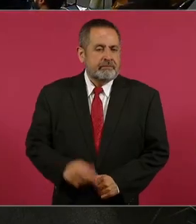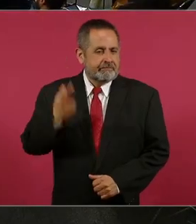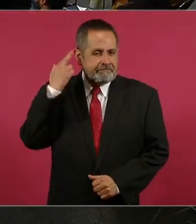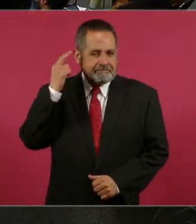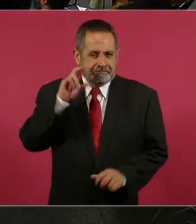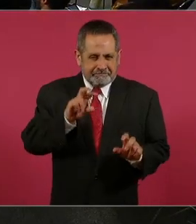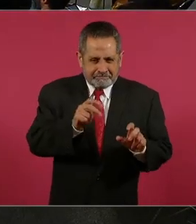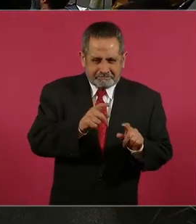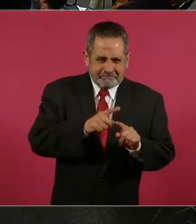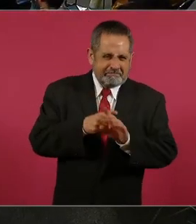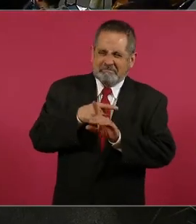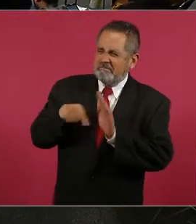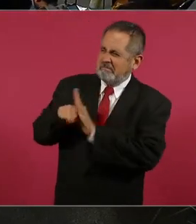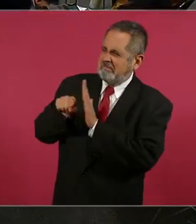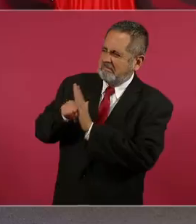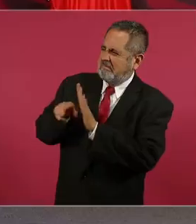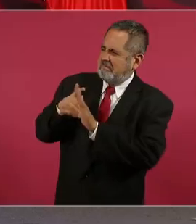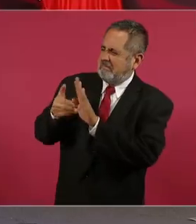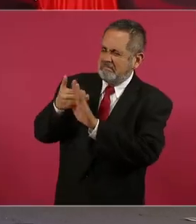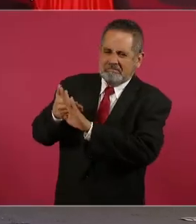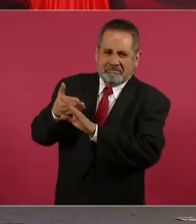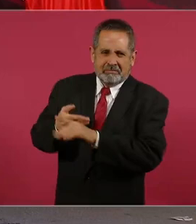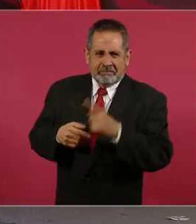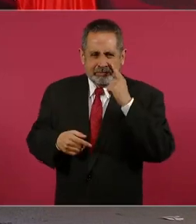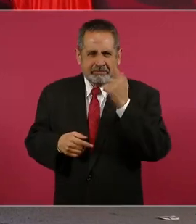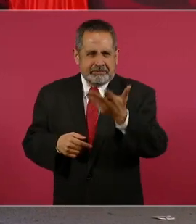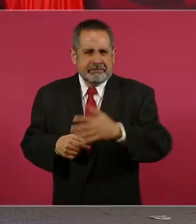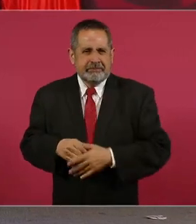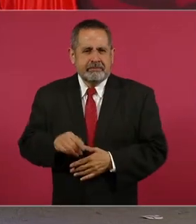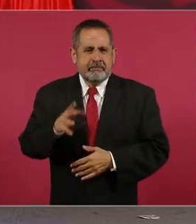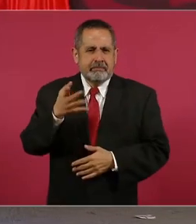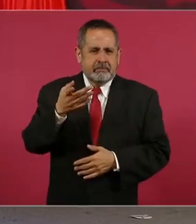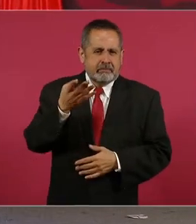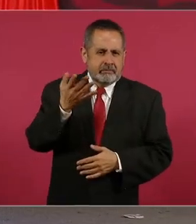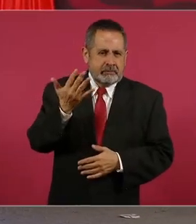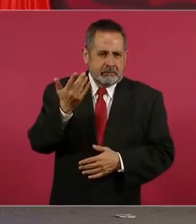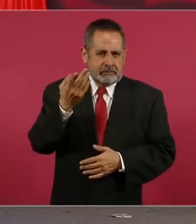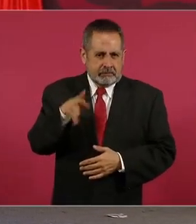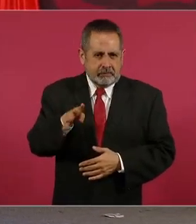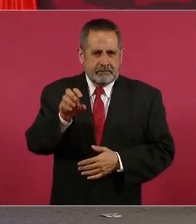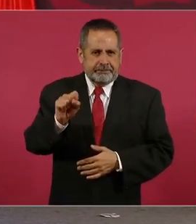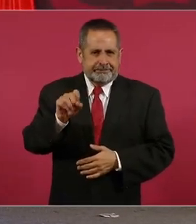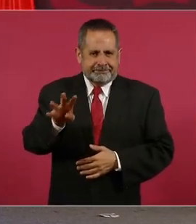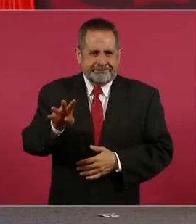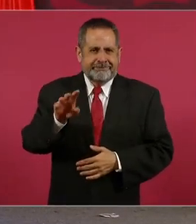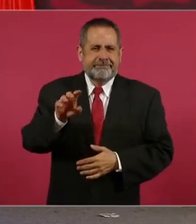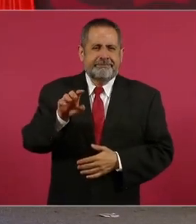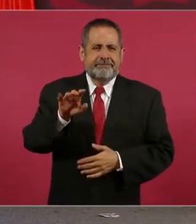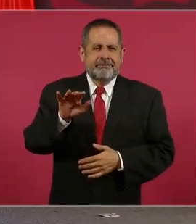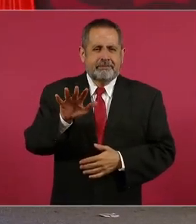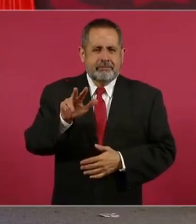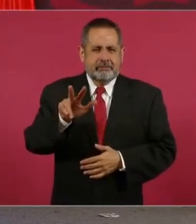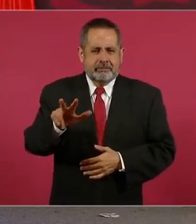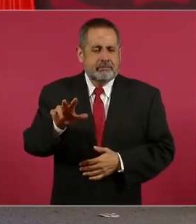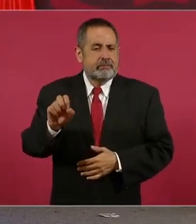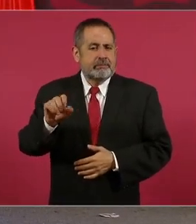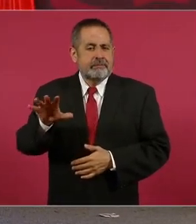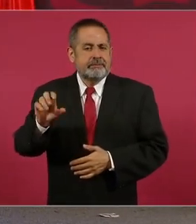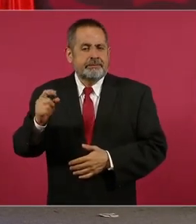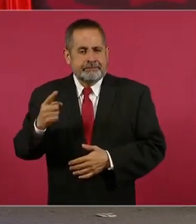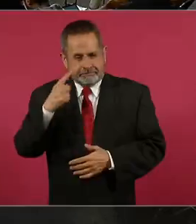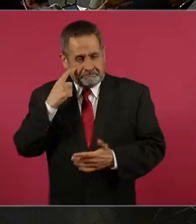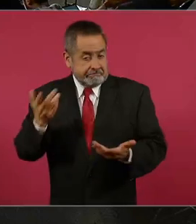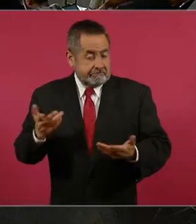59, 64, 58, 65 y 61. El 24, 65. Ahora